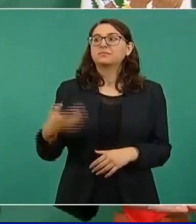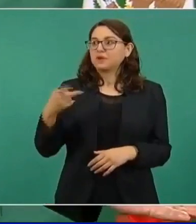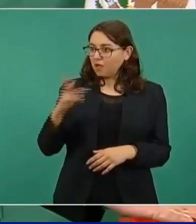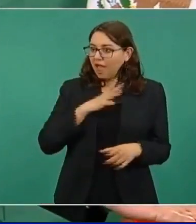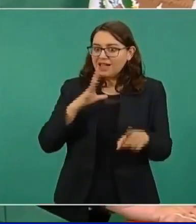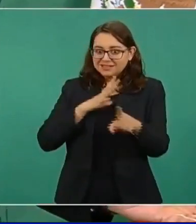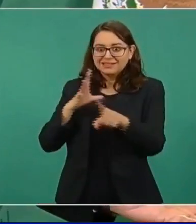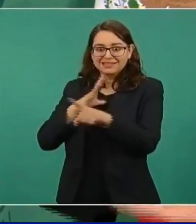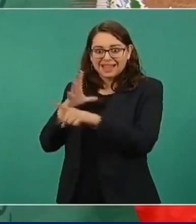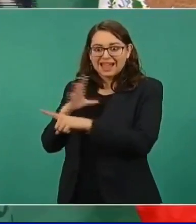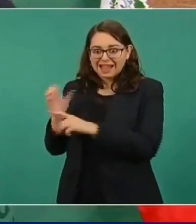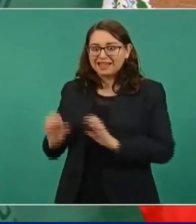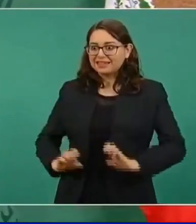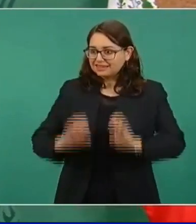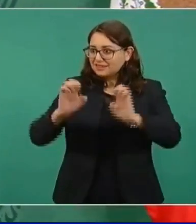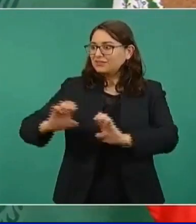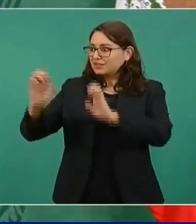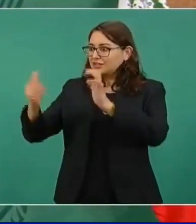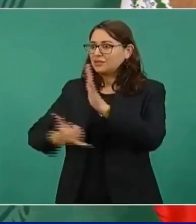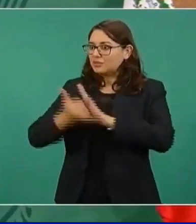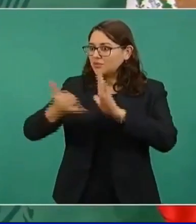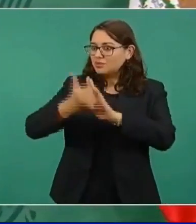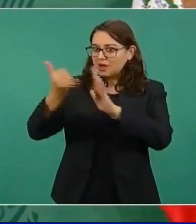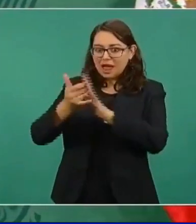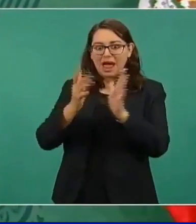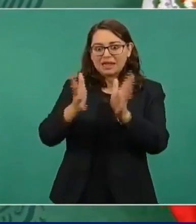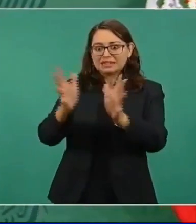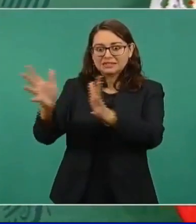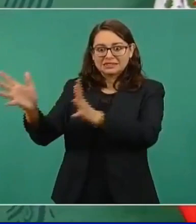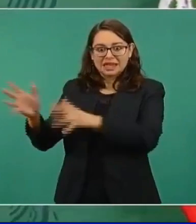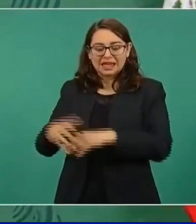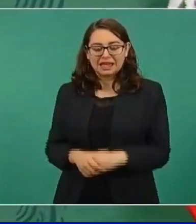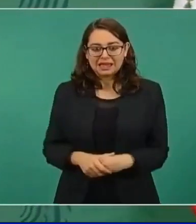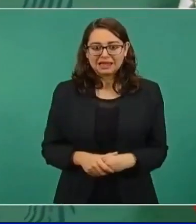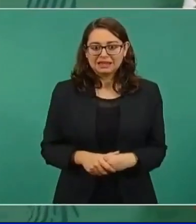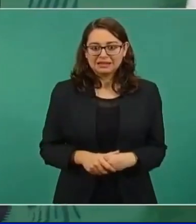infraestructura. Imagínense la perversidad